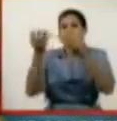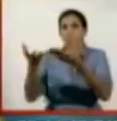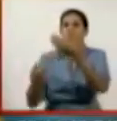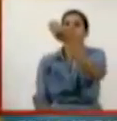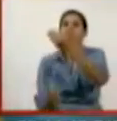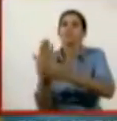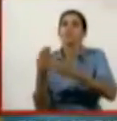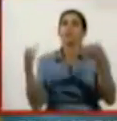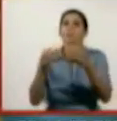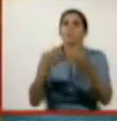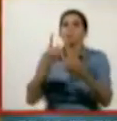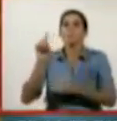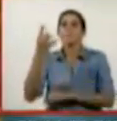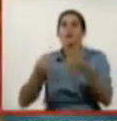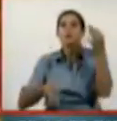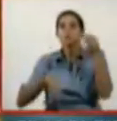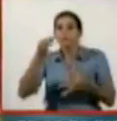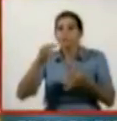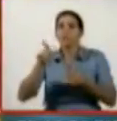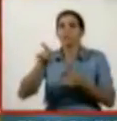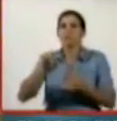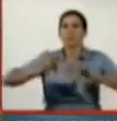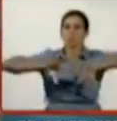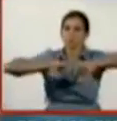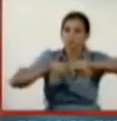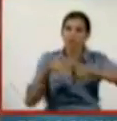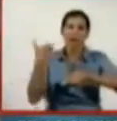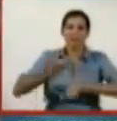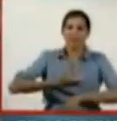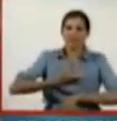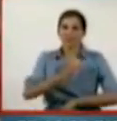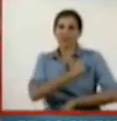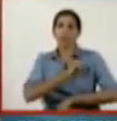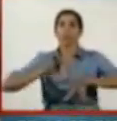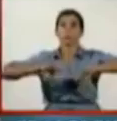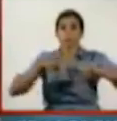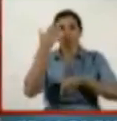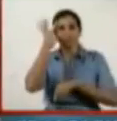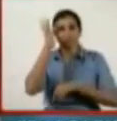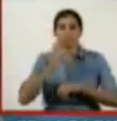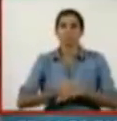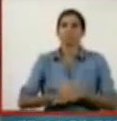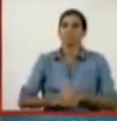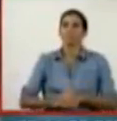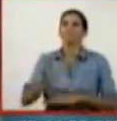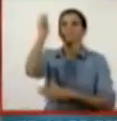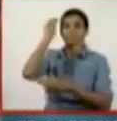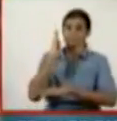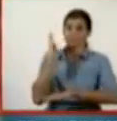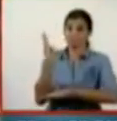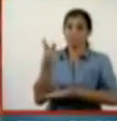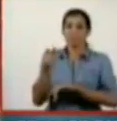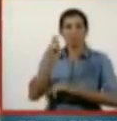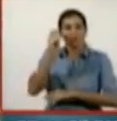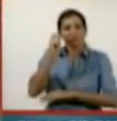justicia esto sumado a hechos de corrupción durante su gestión como alcalde de chacao le valió una inhabilitación por parte de